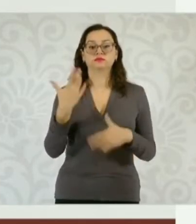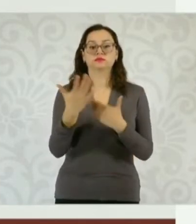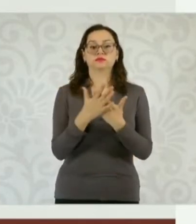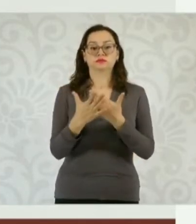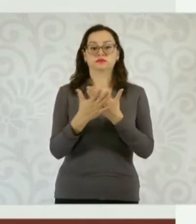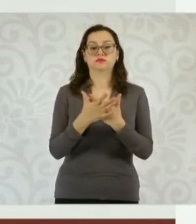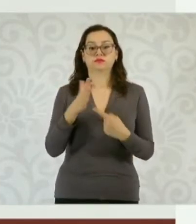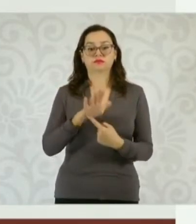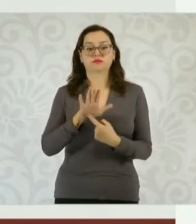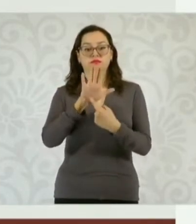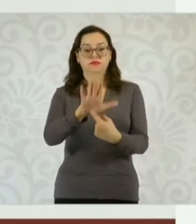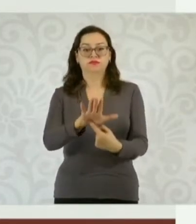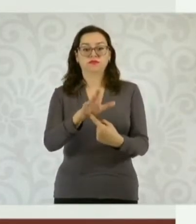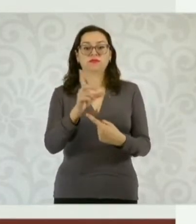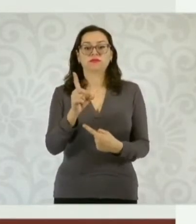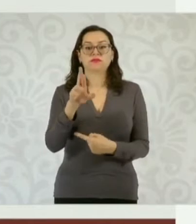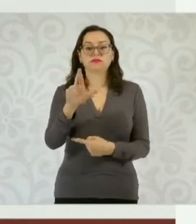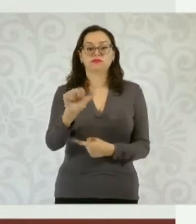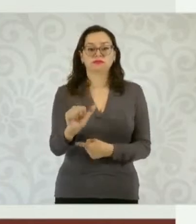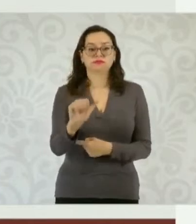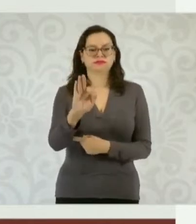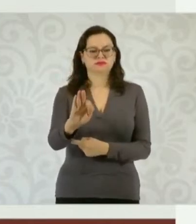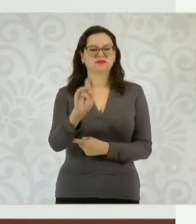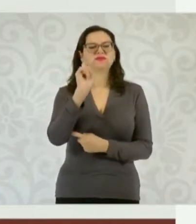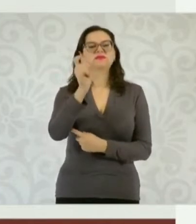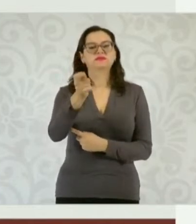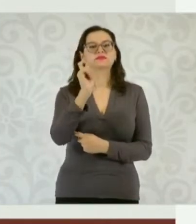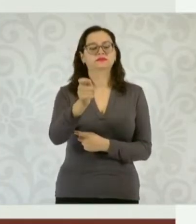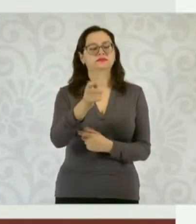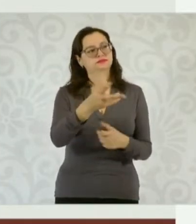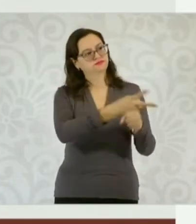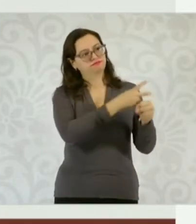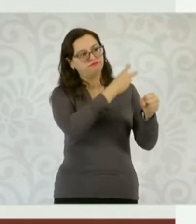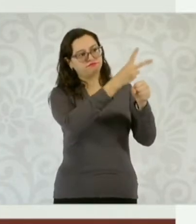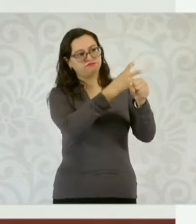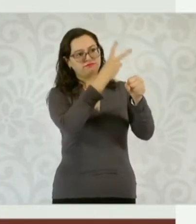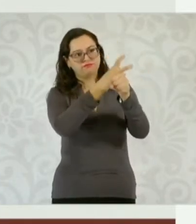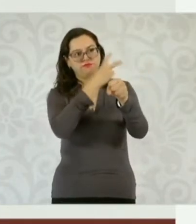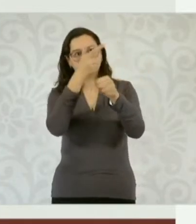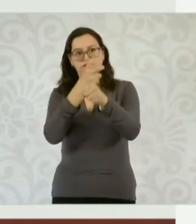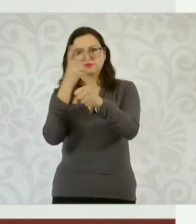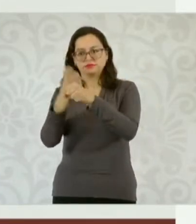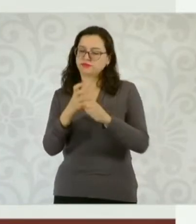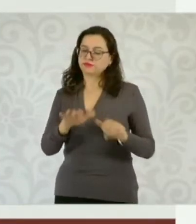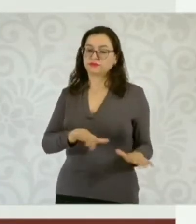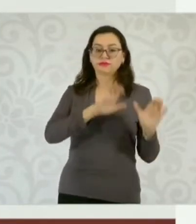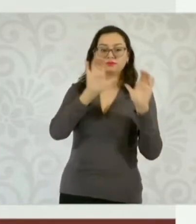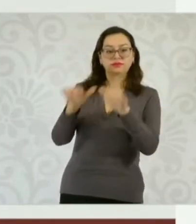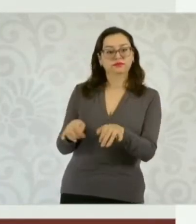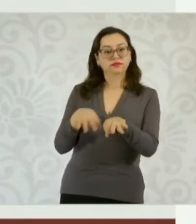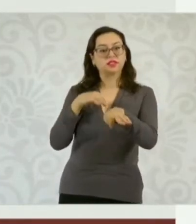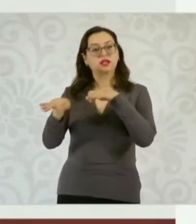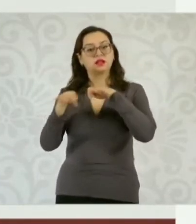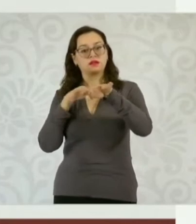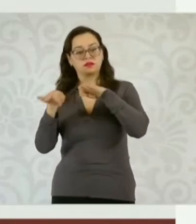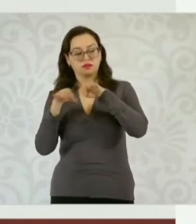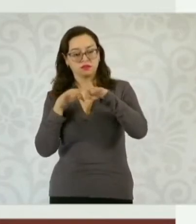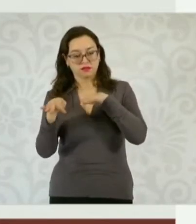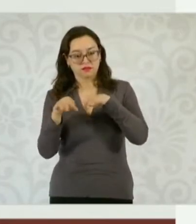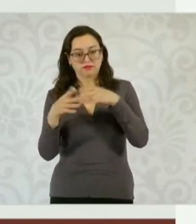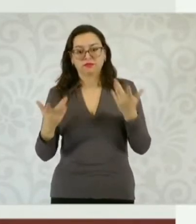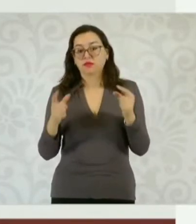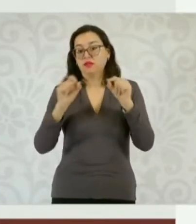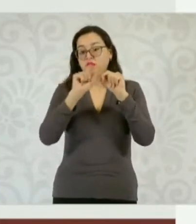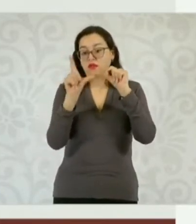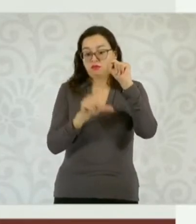más, en lo que conocemos como el draft, el proceso de reclutamiento en donde acuden de todo el país a observar,